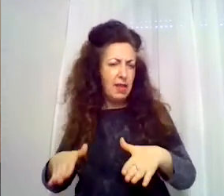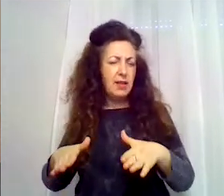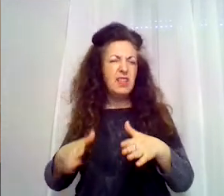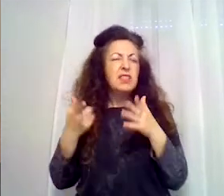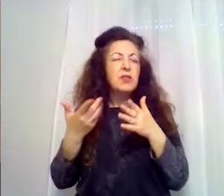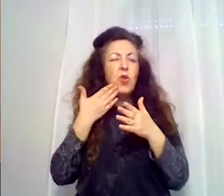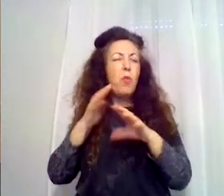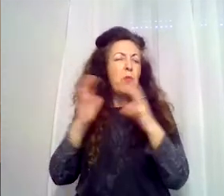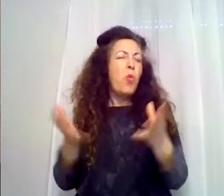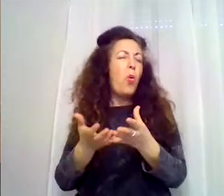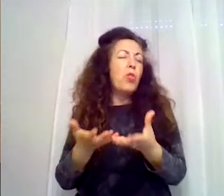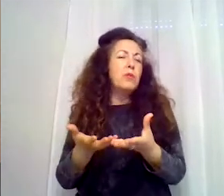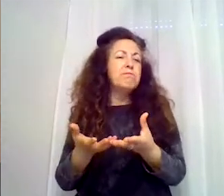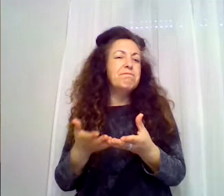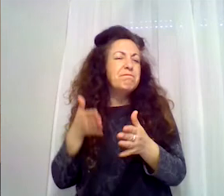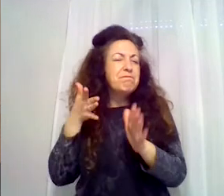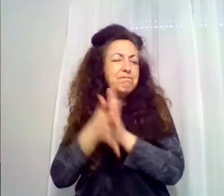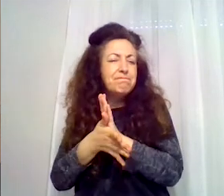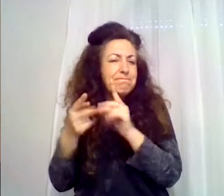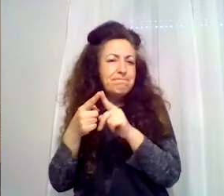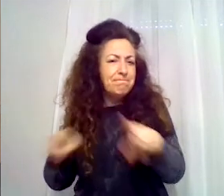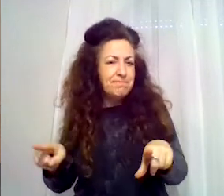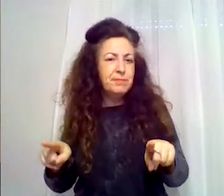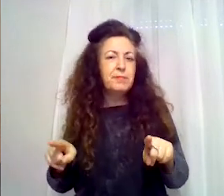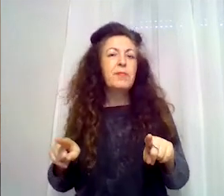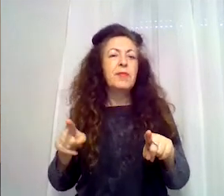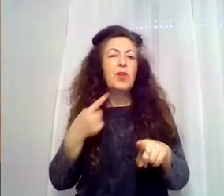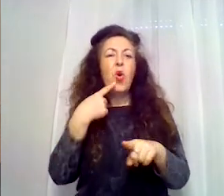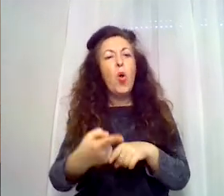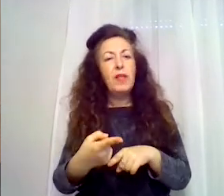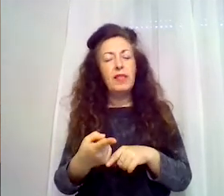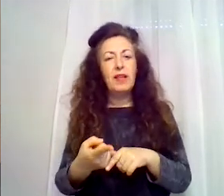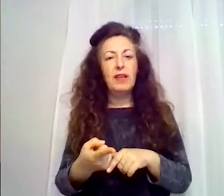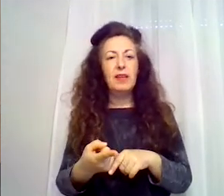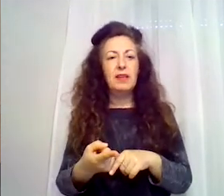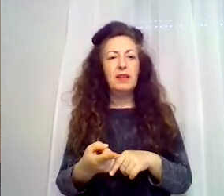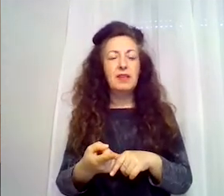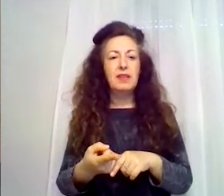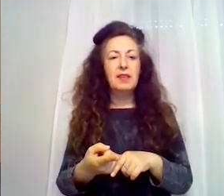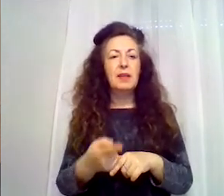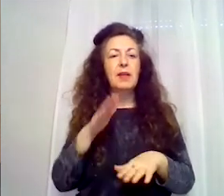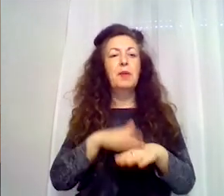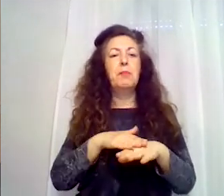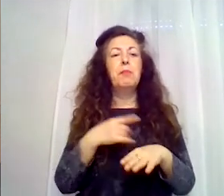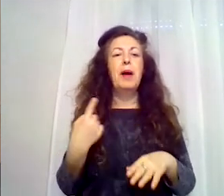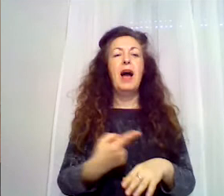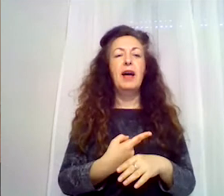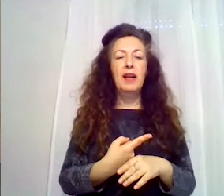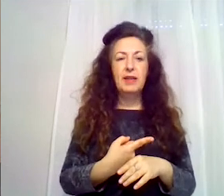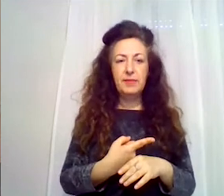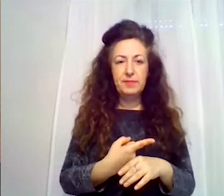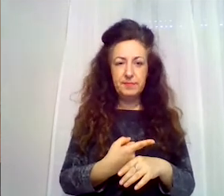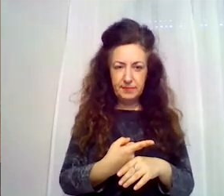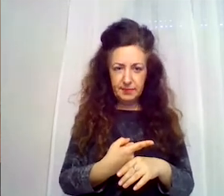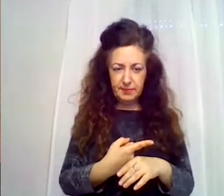vital, literario y filosófico en el que se mueve Marlowe. A partir de ese momento no nos puede extrañar lo